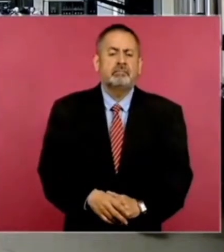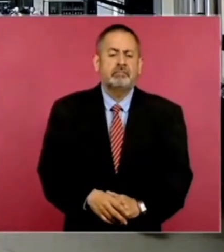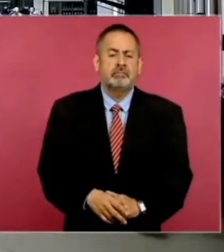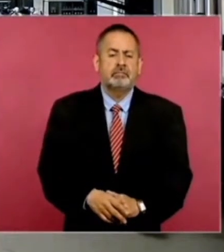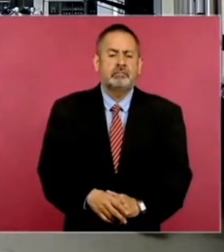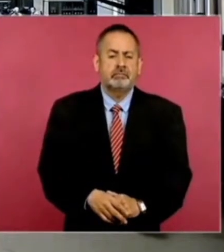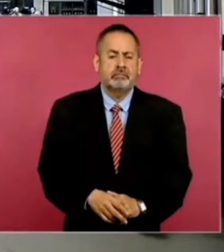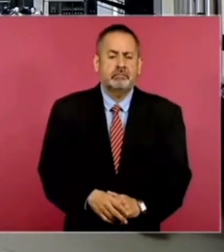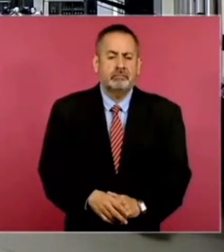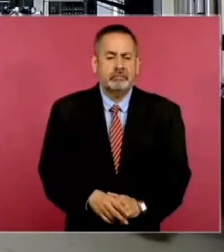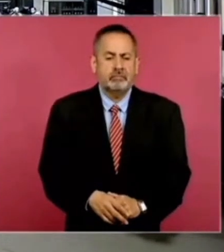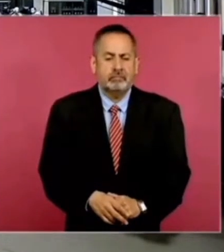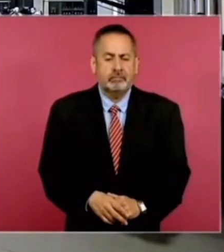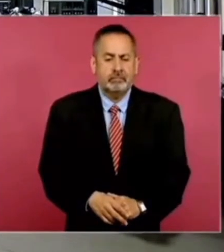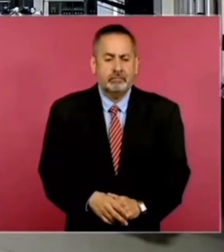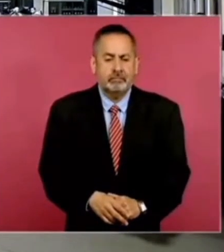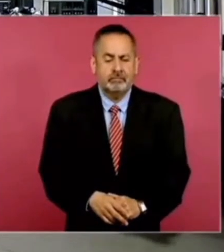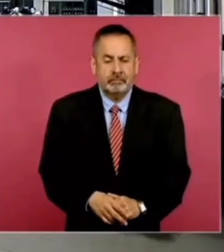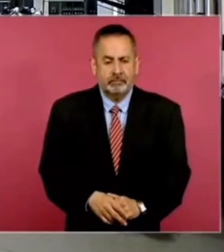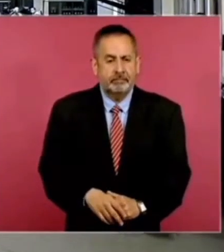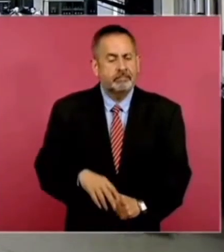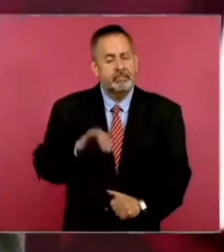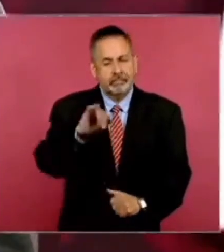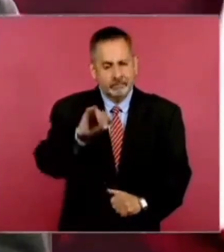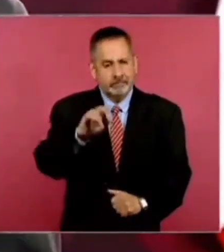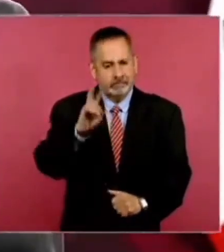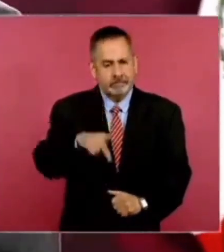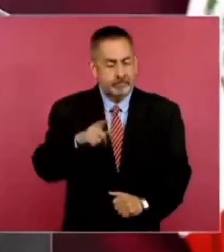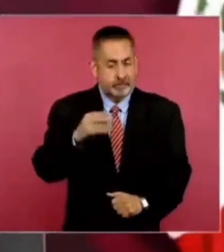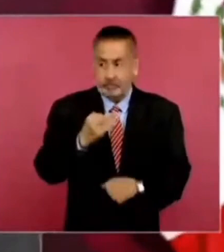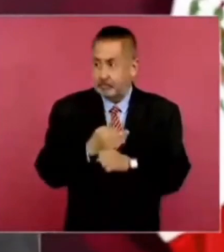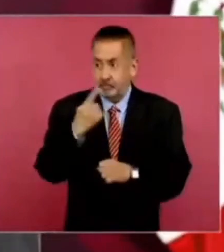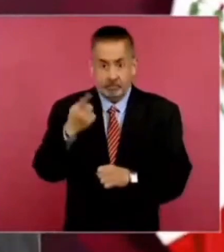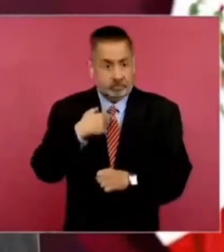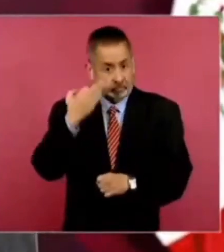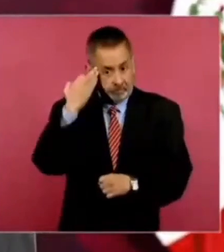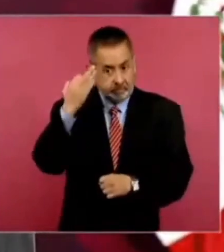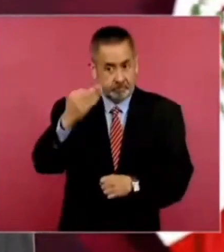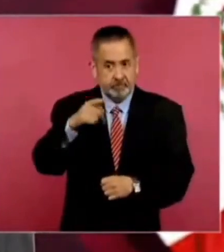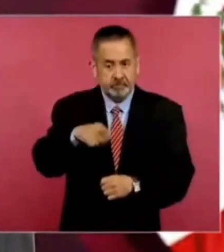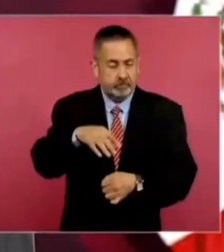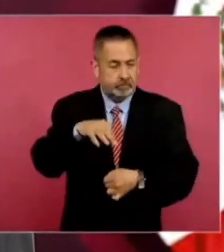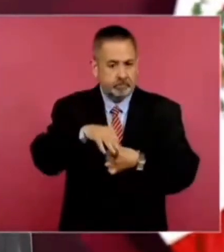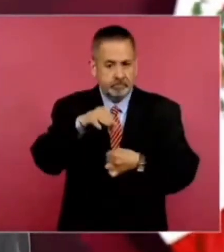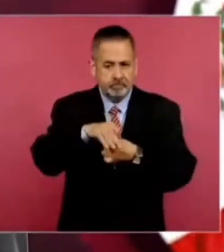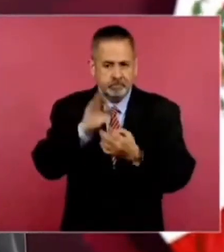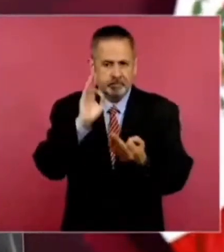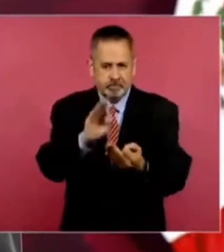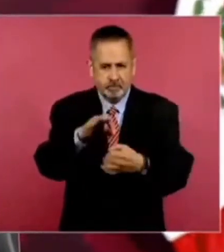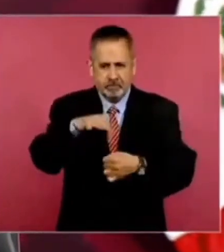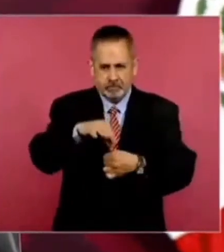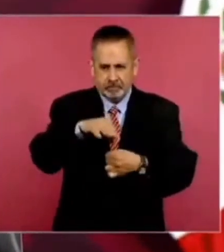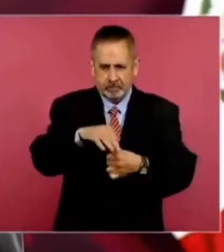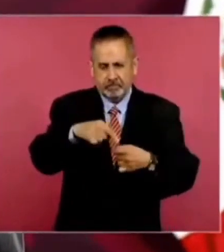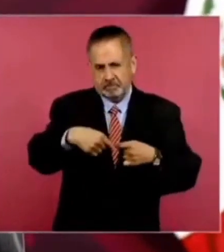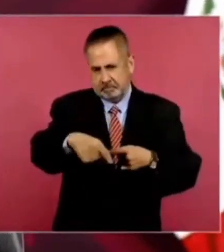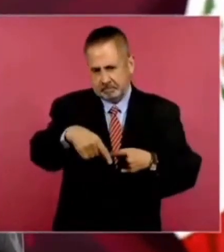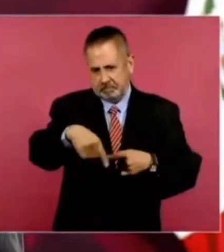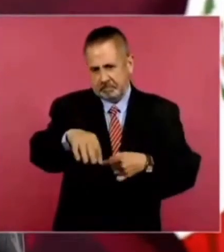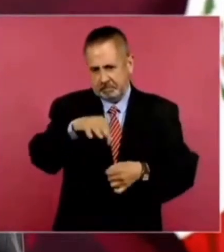Sí, nosotros, miren, en esta temporada de elecciones,